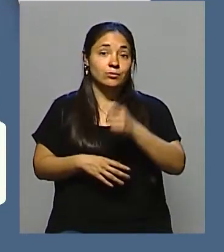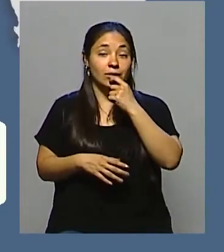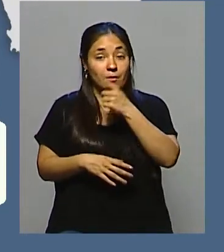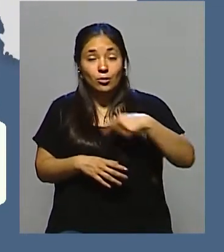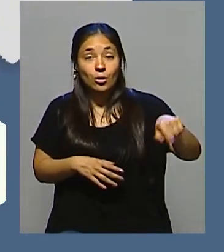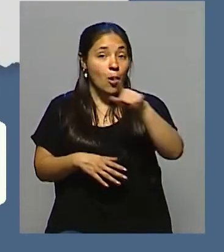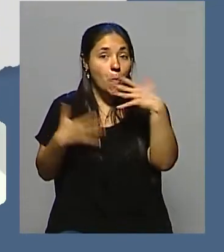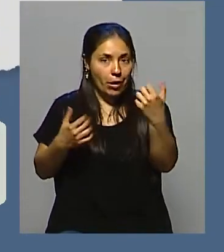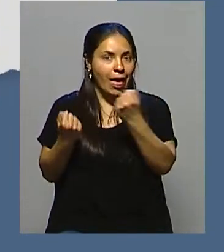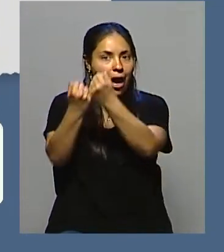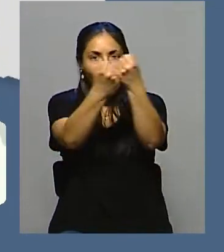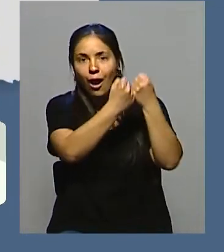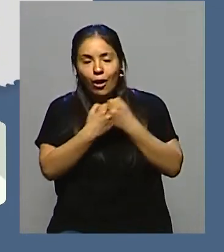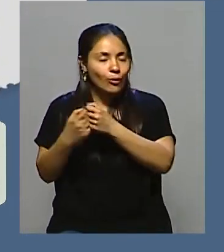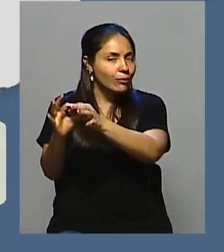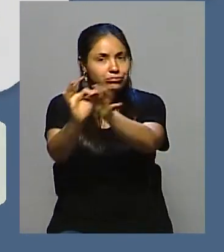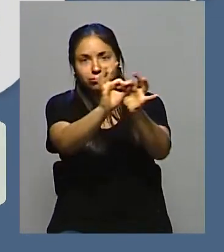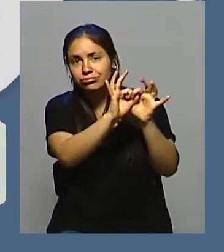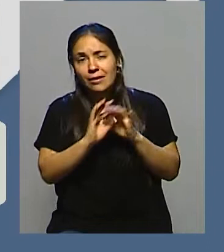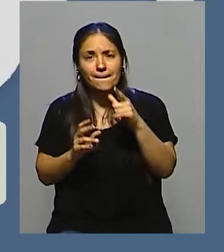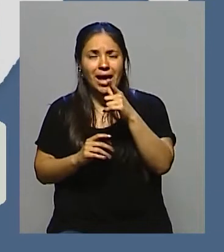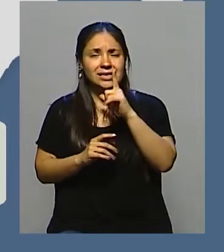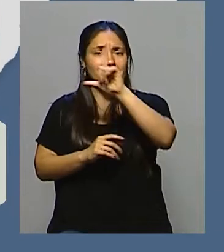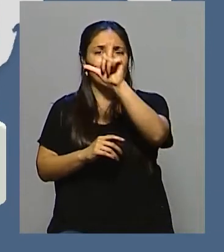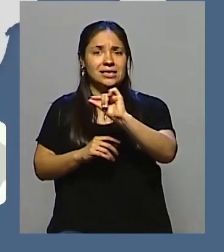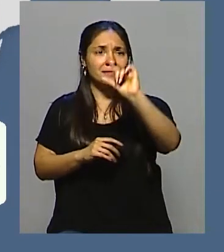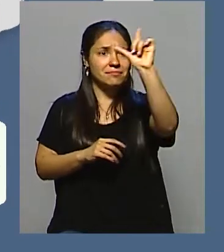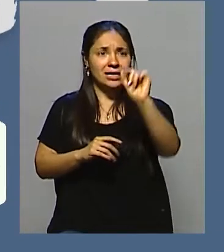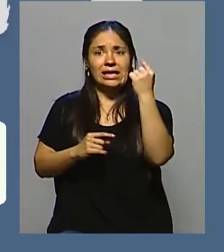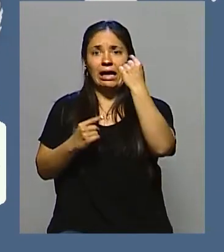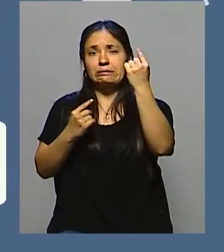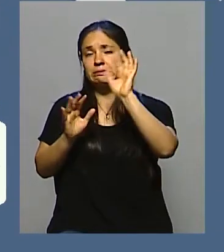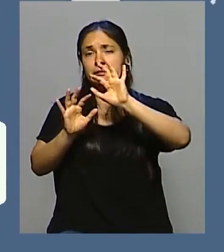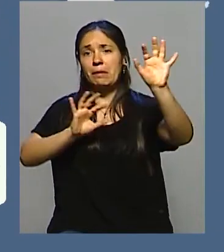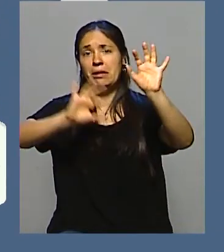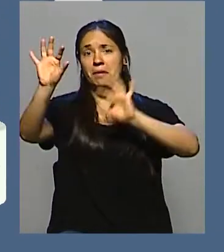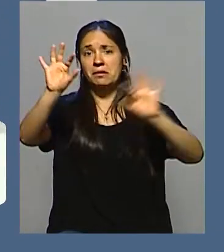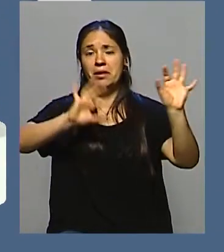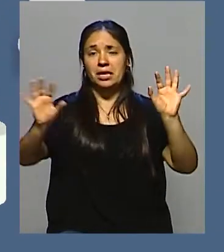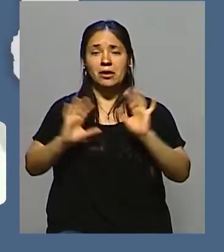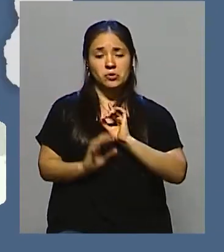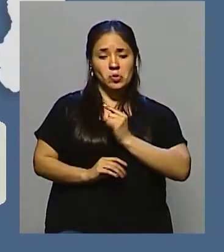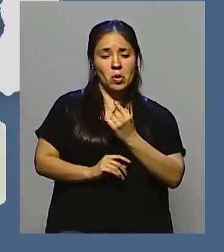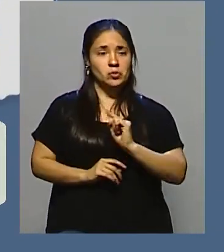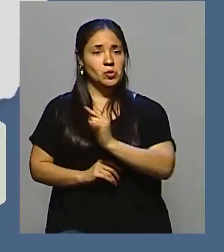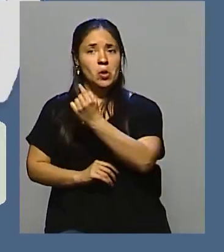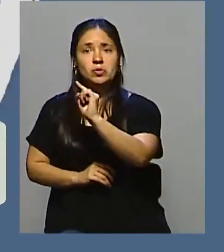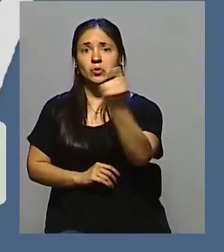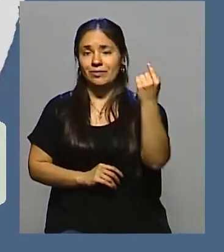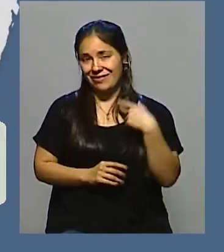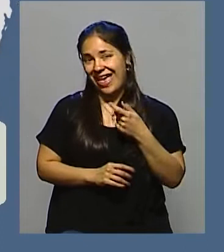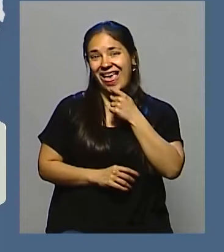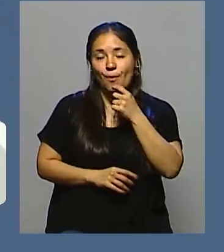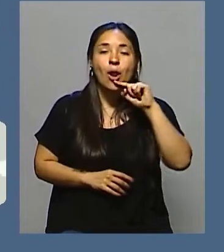unitarias, cada país se porta como un inquilino, cada país hace por su cuenta. Claro. La demostración más grande la dio